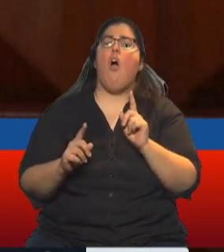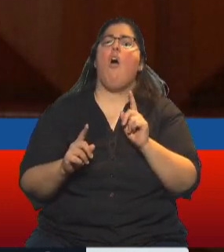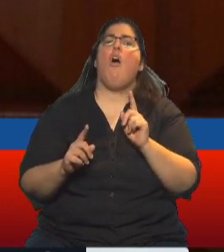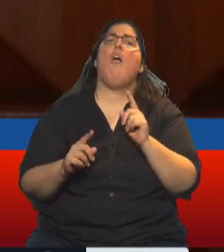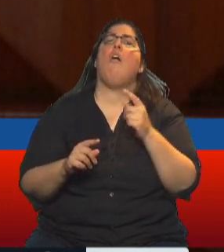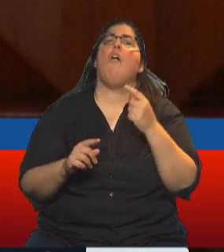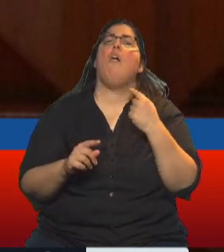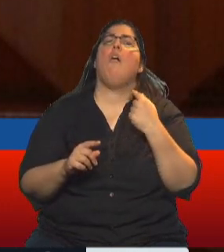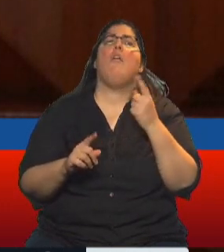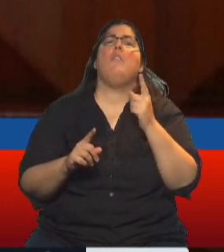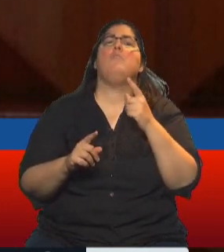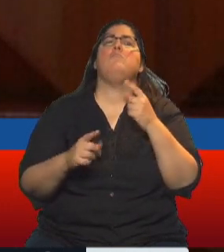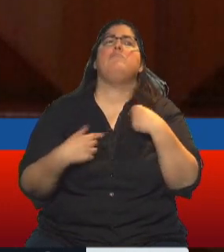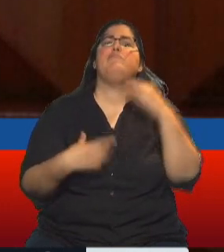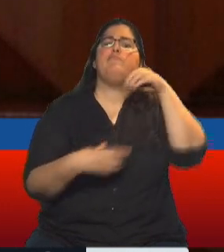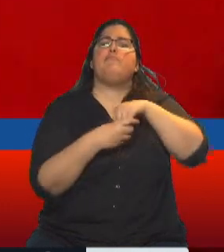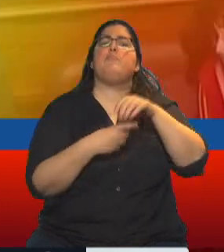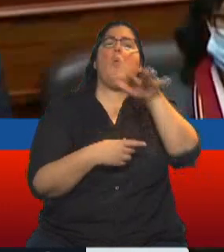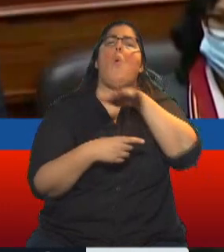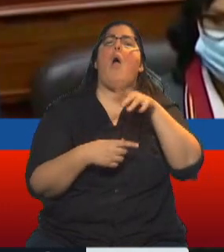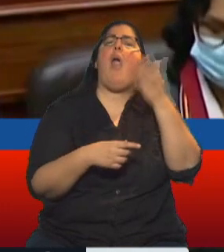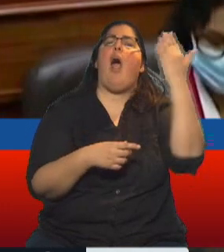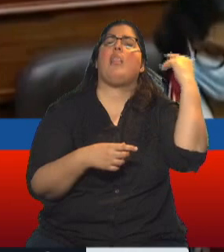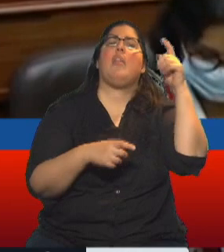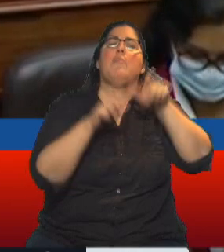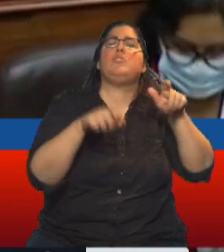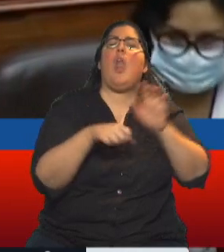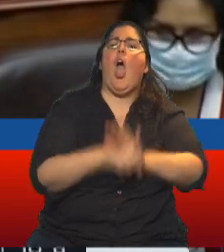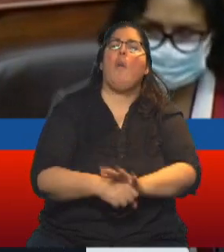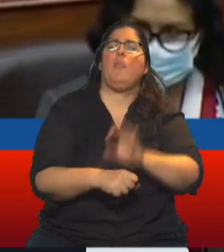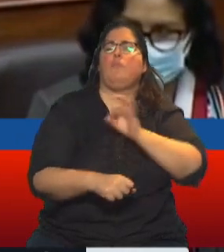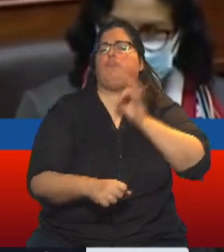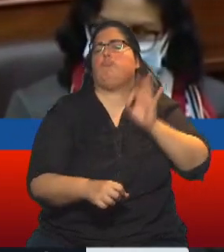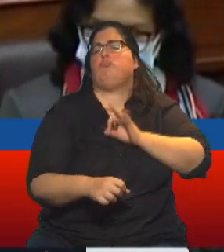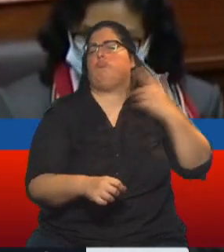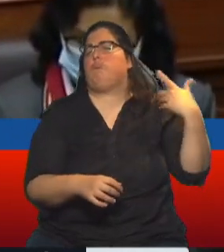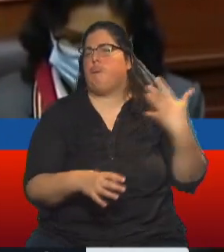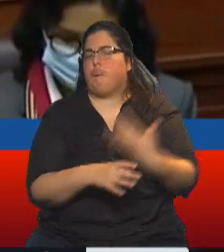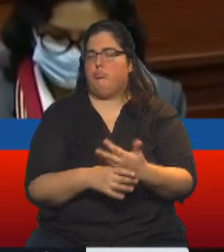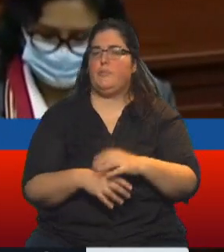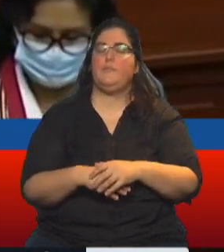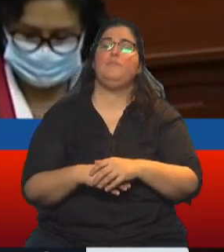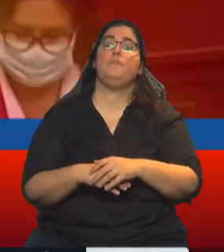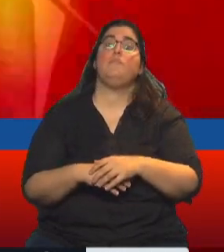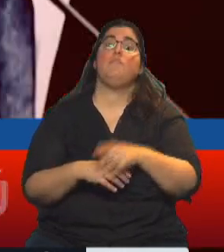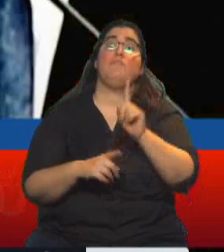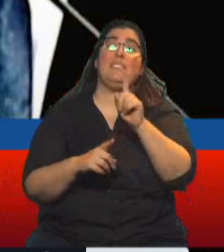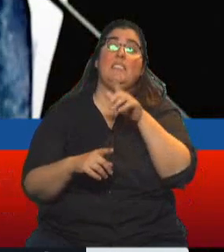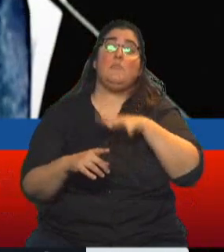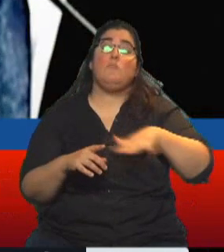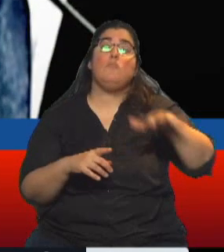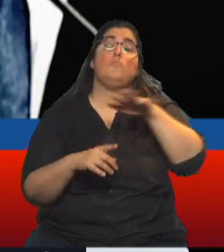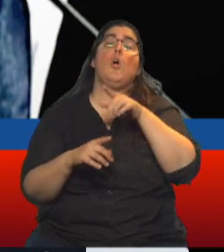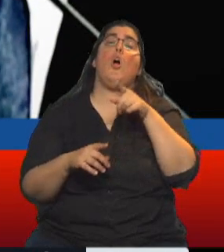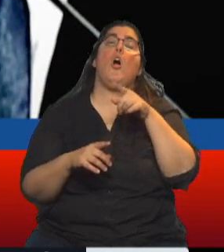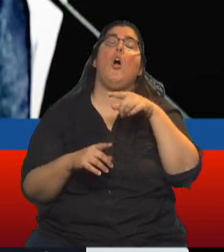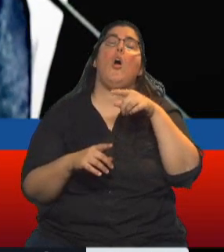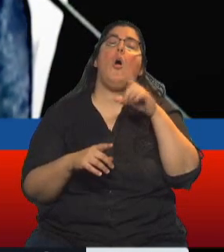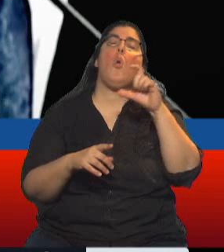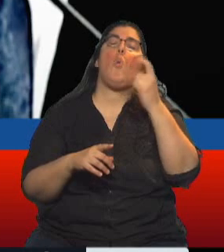los sectores oprimidos por tantos siglos. El complicado escenario legislativo augura un clima similar al sufrido por Pedro